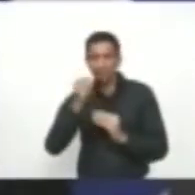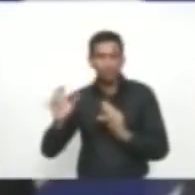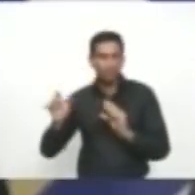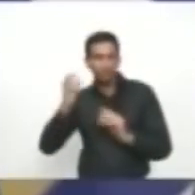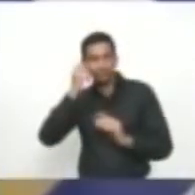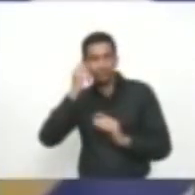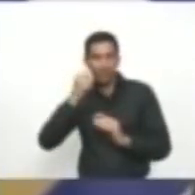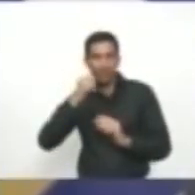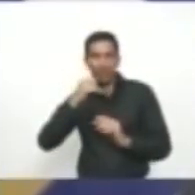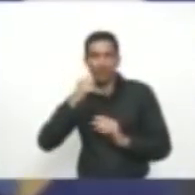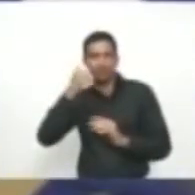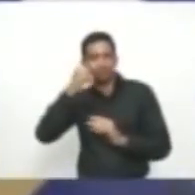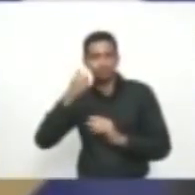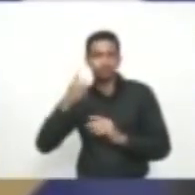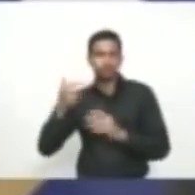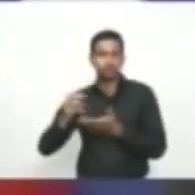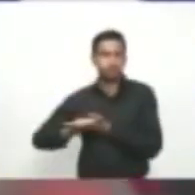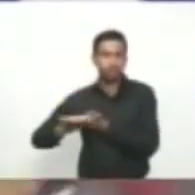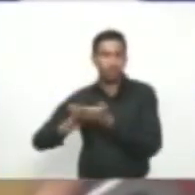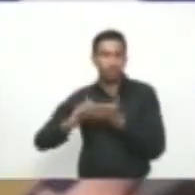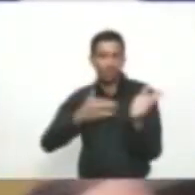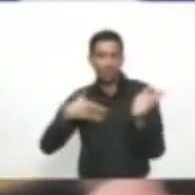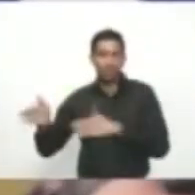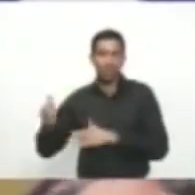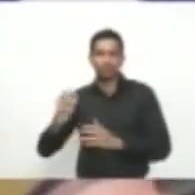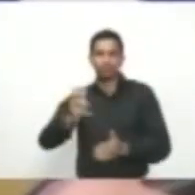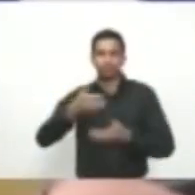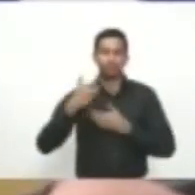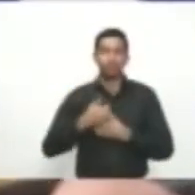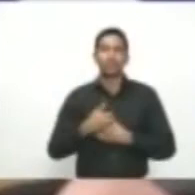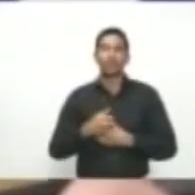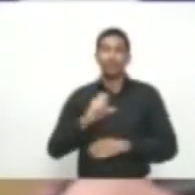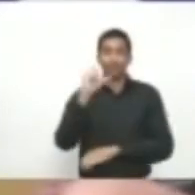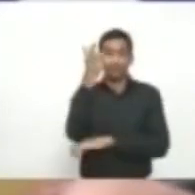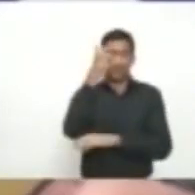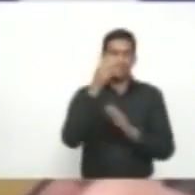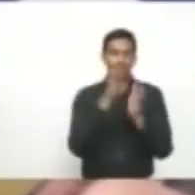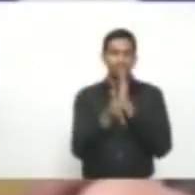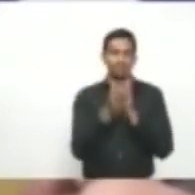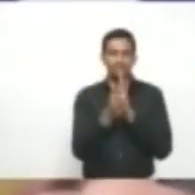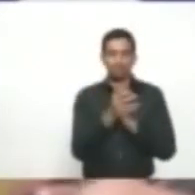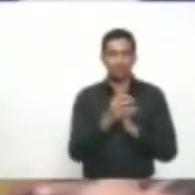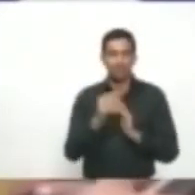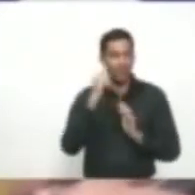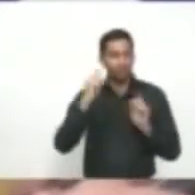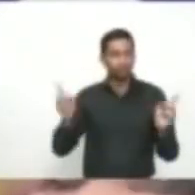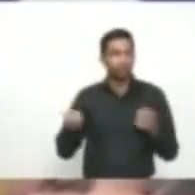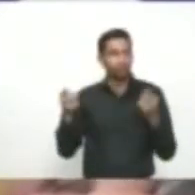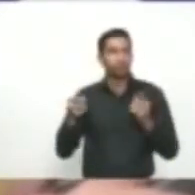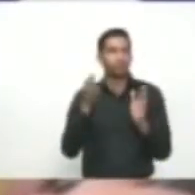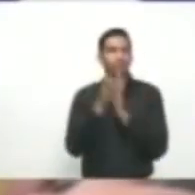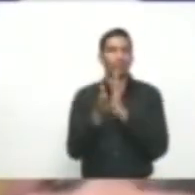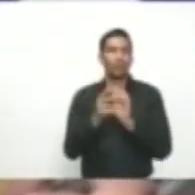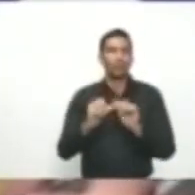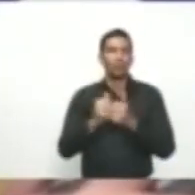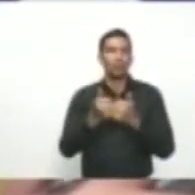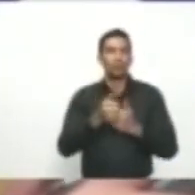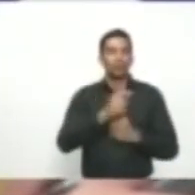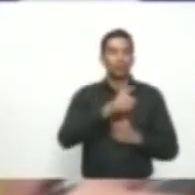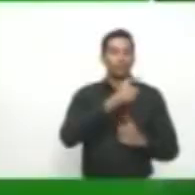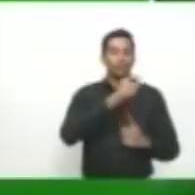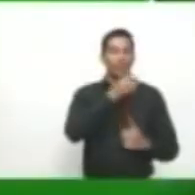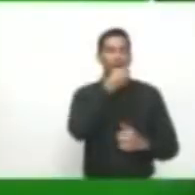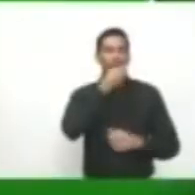de Seguridad Ciudadana de la Fiscalía, Luis González, dijo que en los audios se evidencia la manera como tenían planeado secuestrar a un joven acordeonero vallenato al salir de un